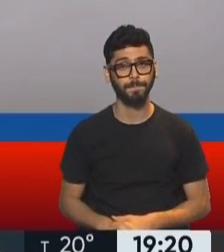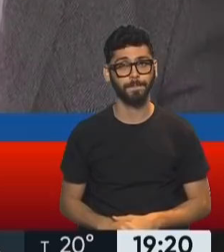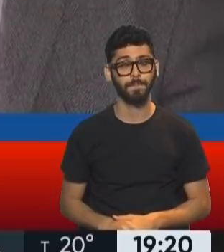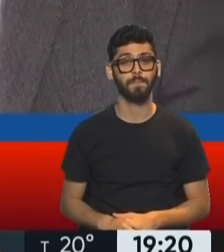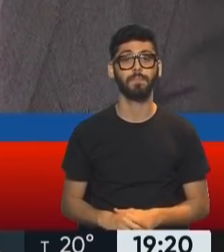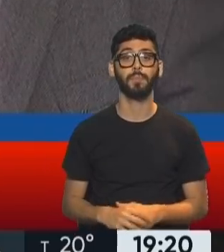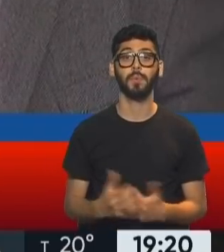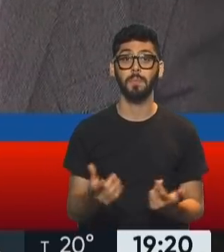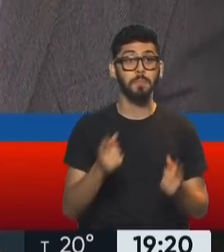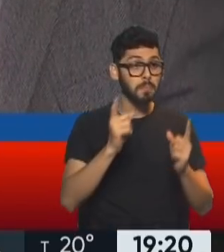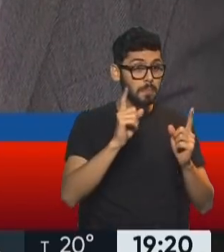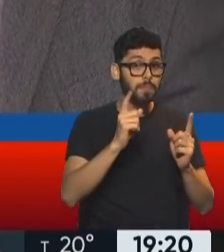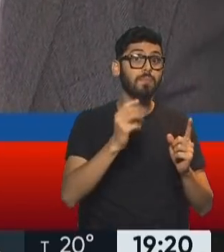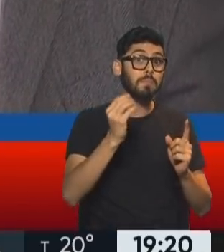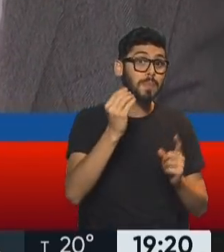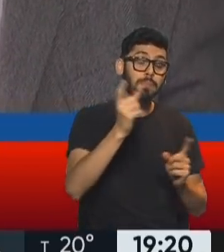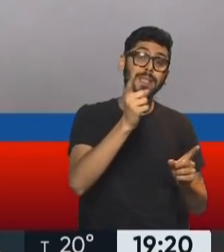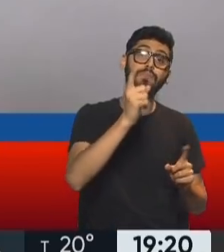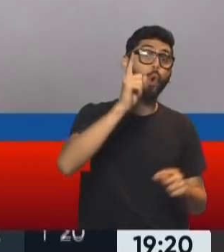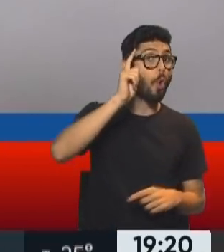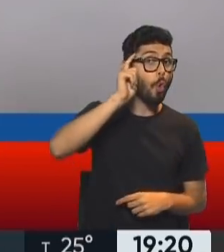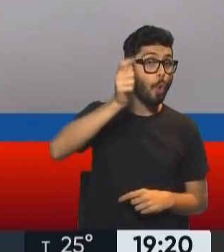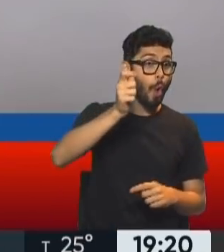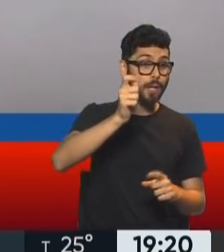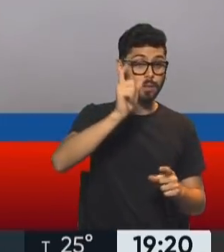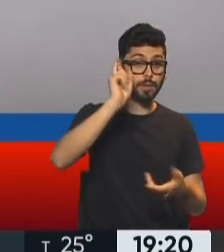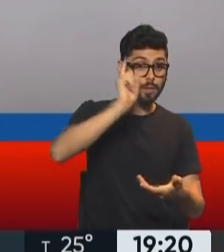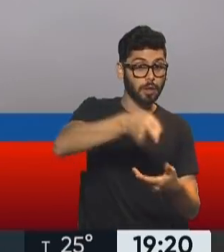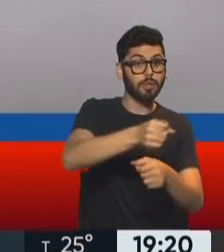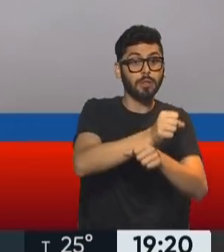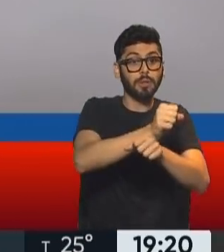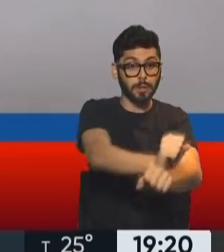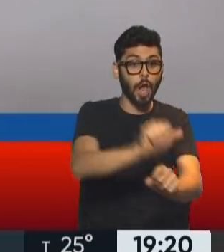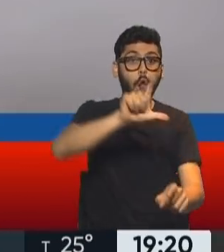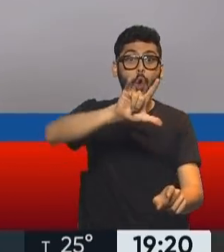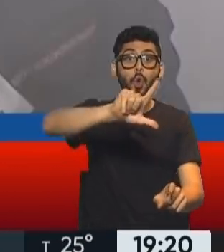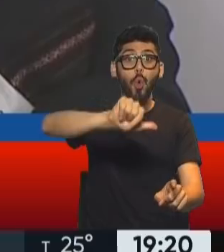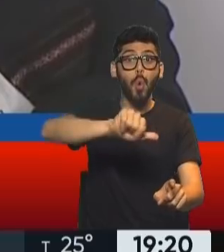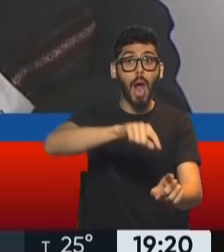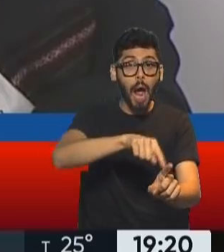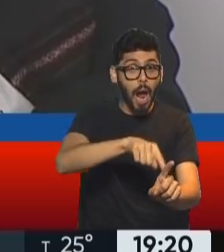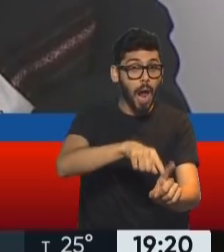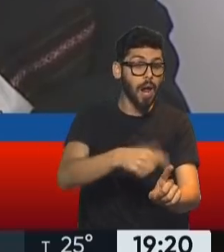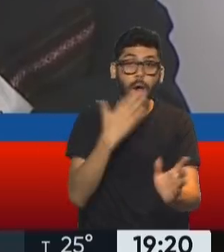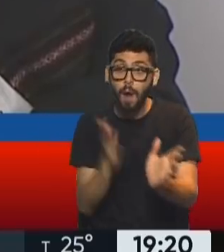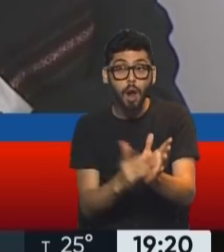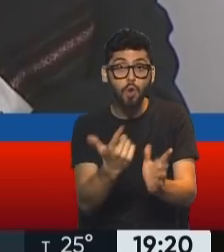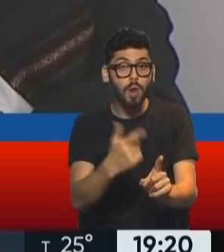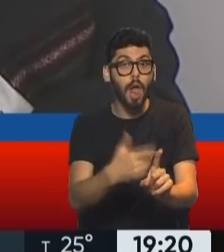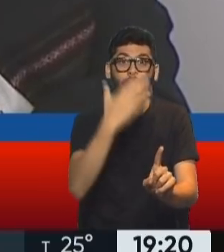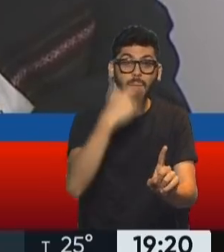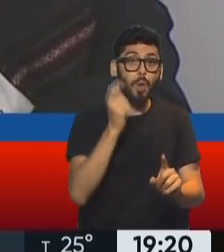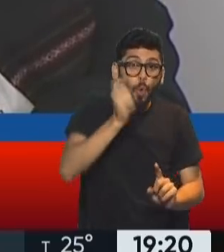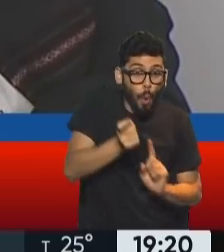Porque el mismo juez que encarceló a Lula sin argumentos suficientes se convirtió después en ministro del